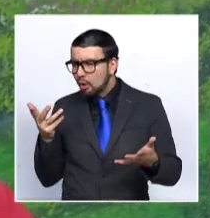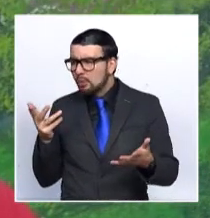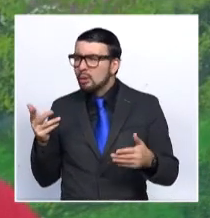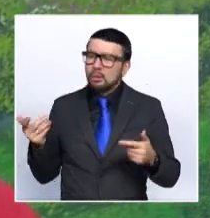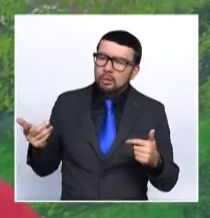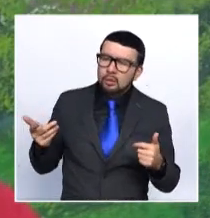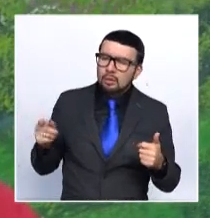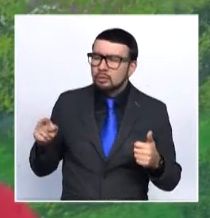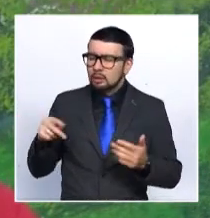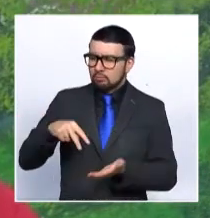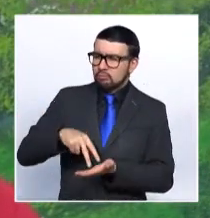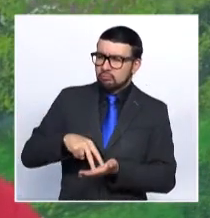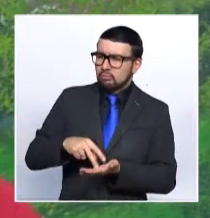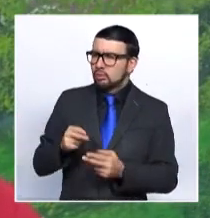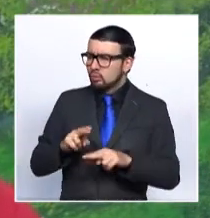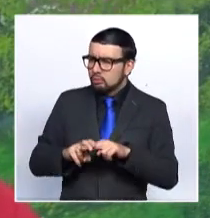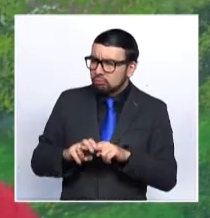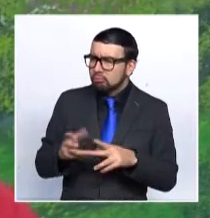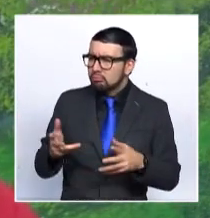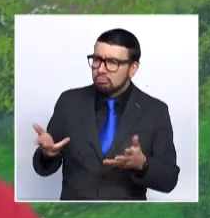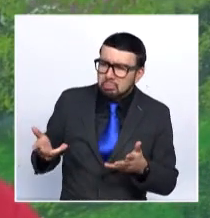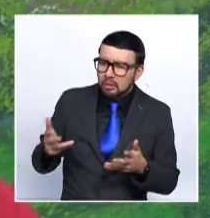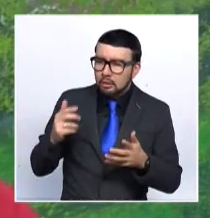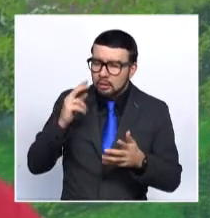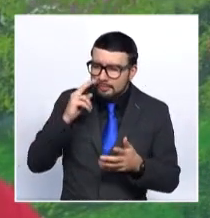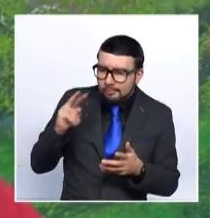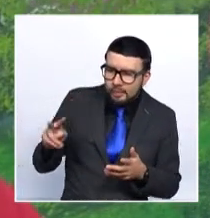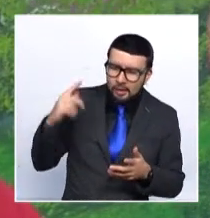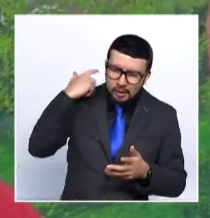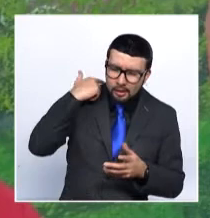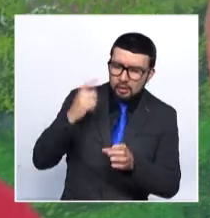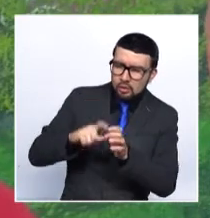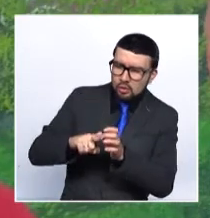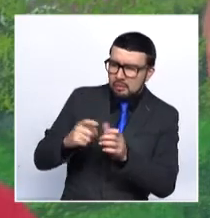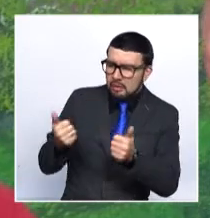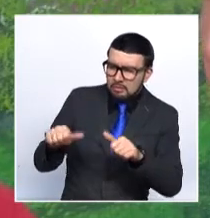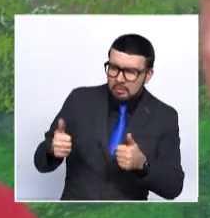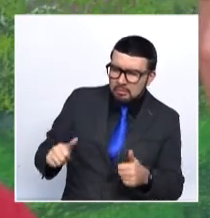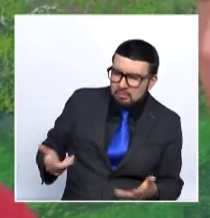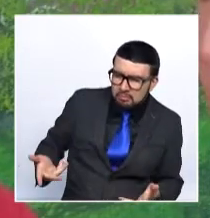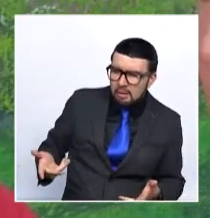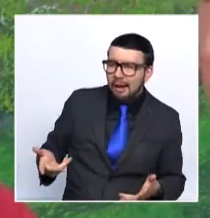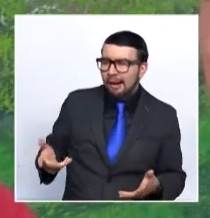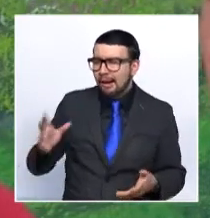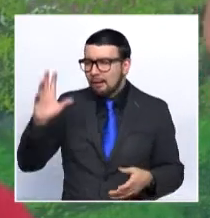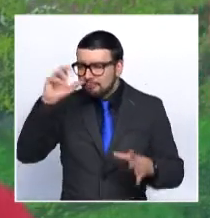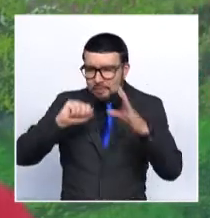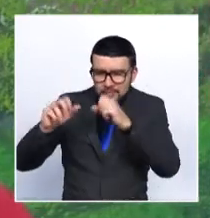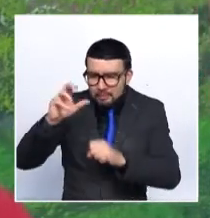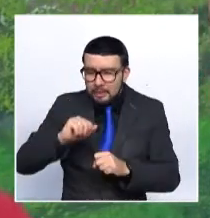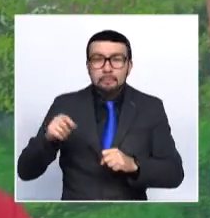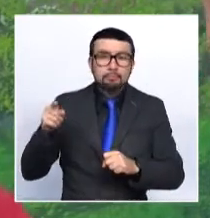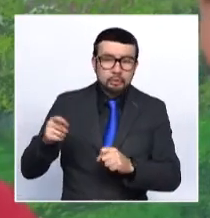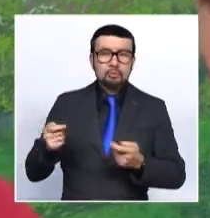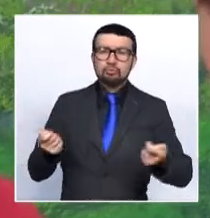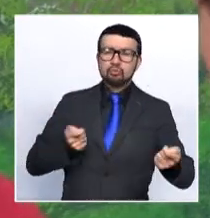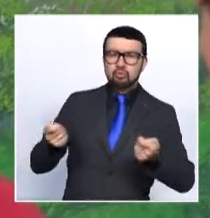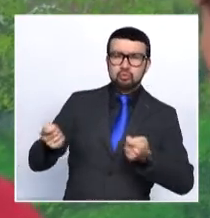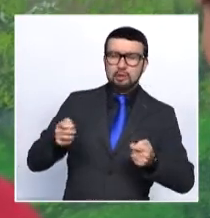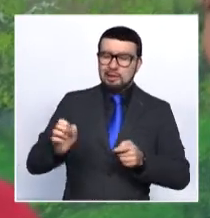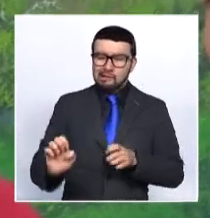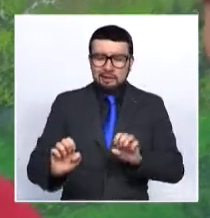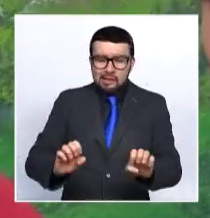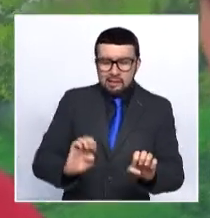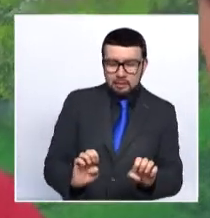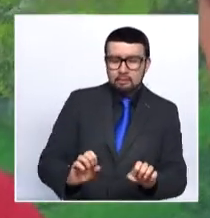su postura en un estado natural, y de esa manera podemos determinar hasta dónde hay ciertas afecciones en columna que desde la quiropraxia podemos manejar. Hay